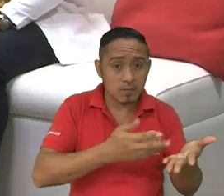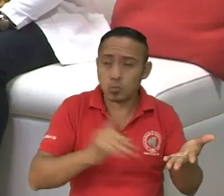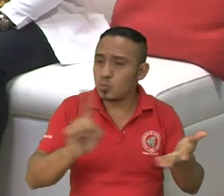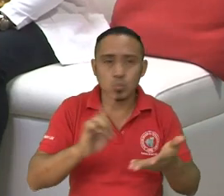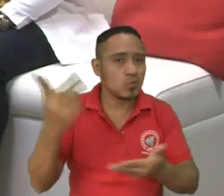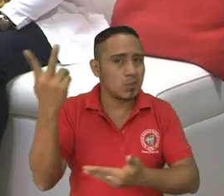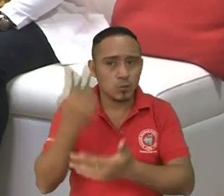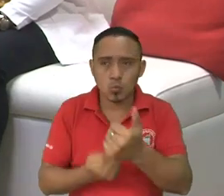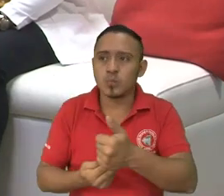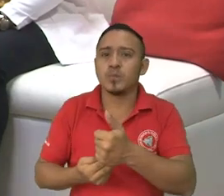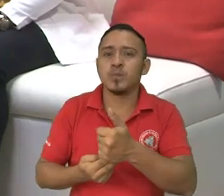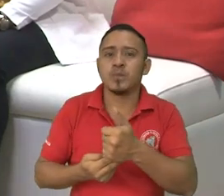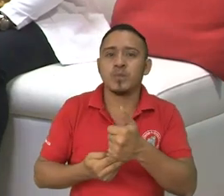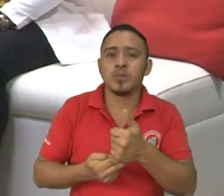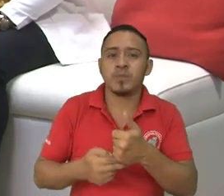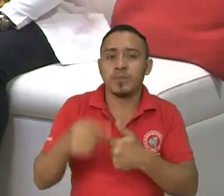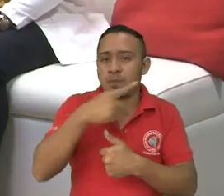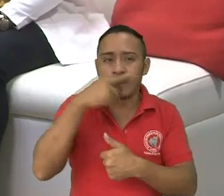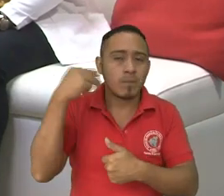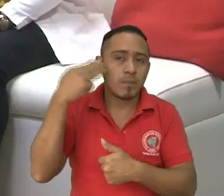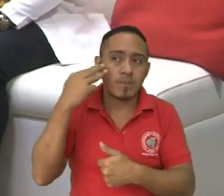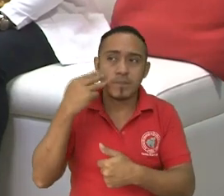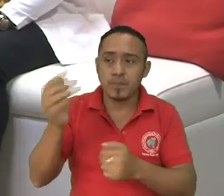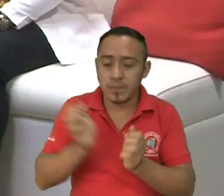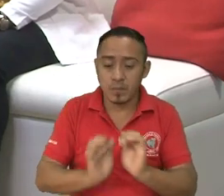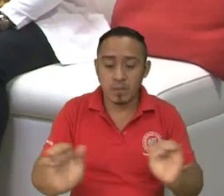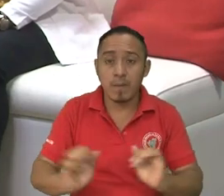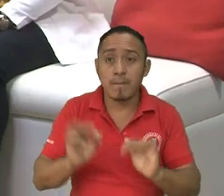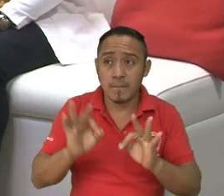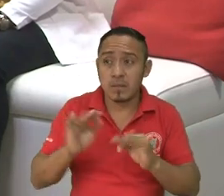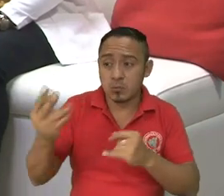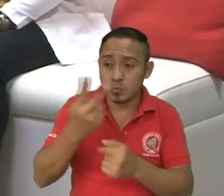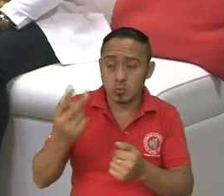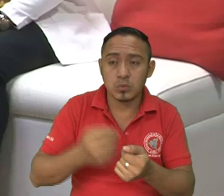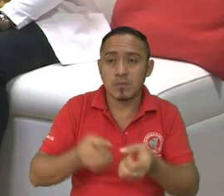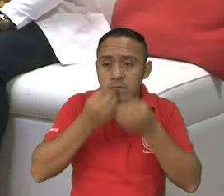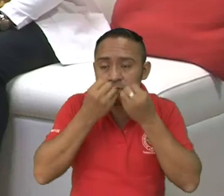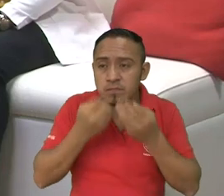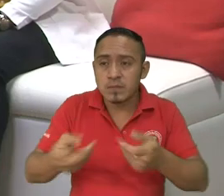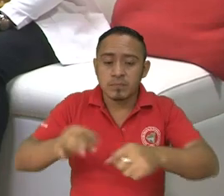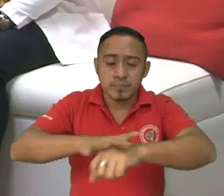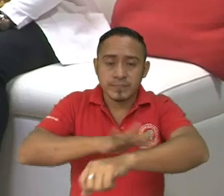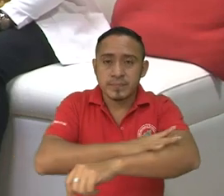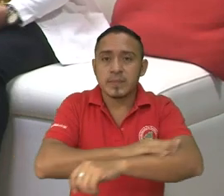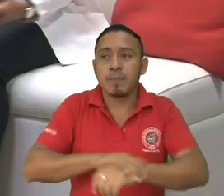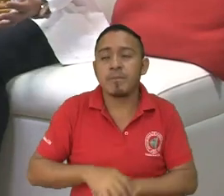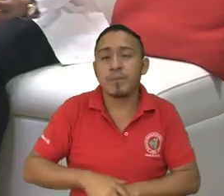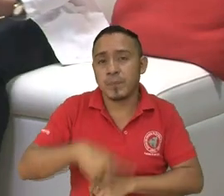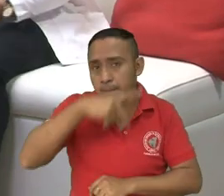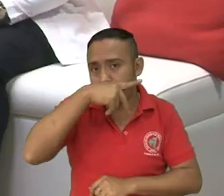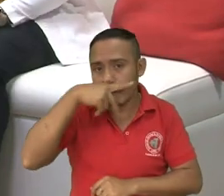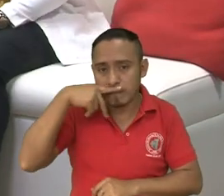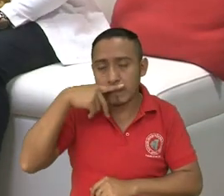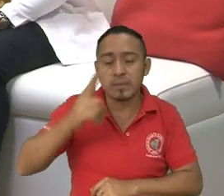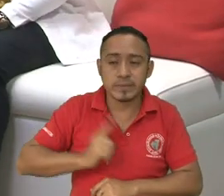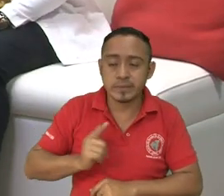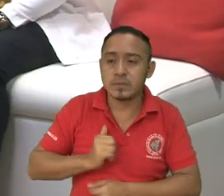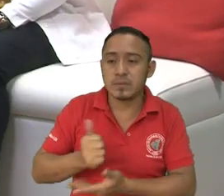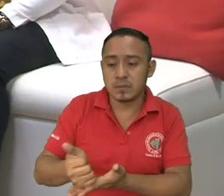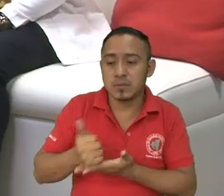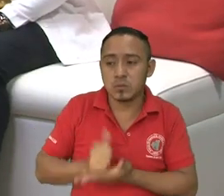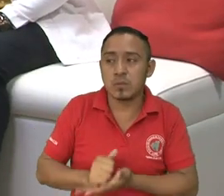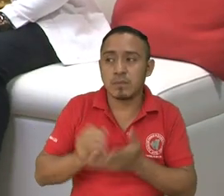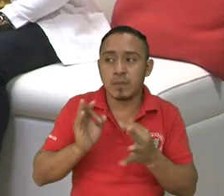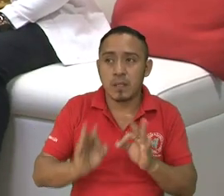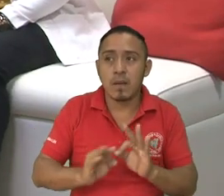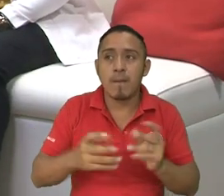tenga confianza a ambos para que el niño se cuerpa, ¿verdad?, en expresarle lo que siente. En ese momento el padre tiene que ayudarle a él también para